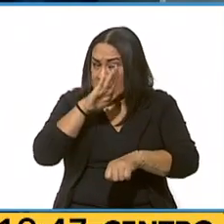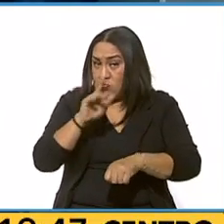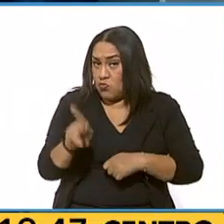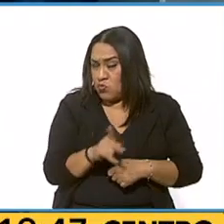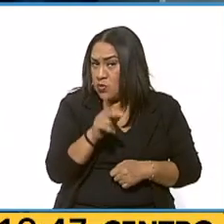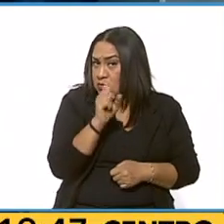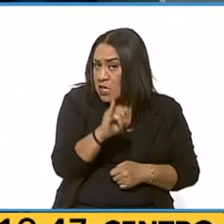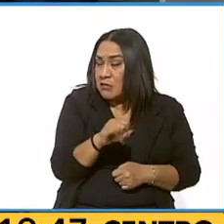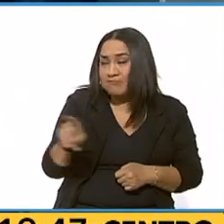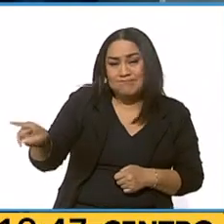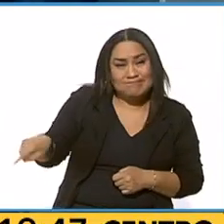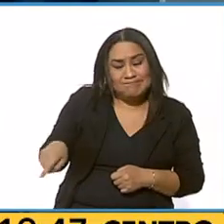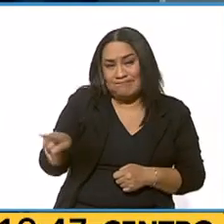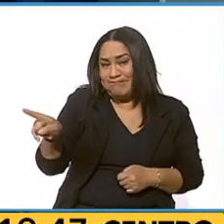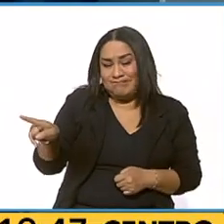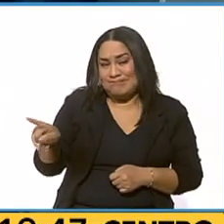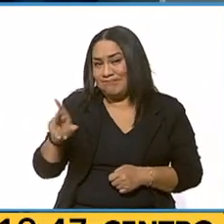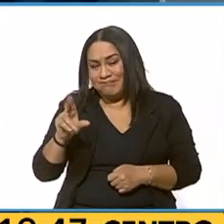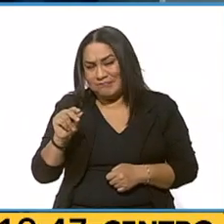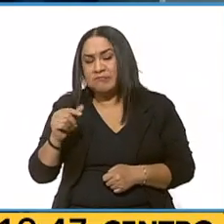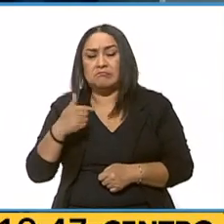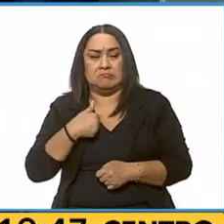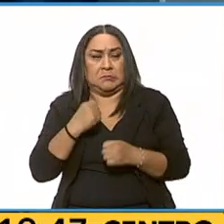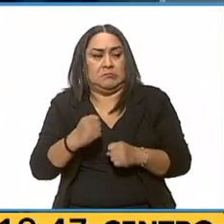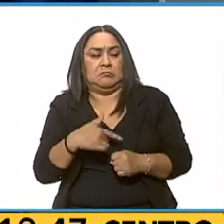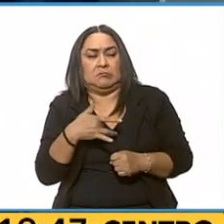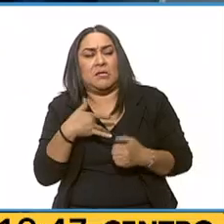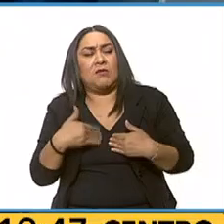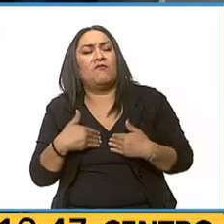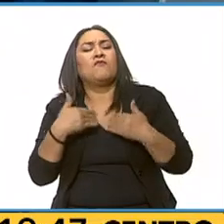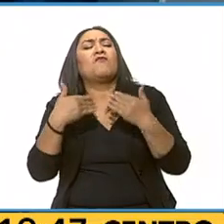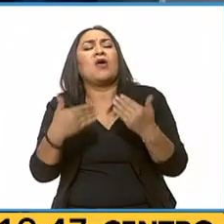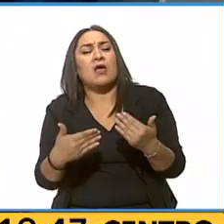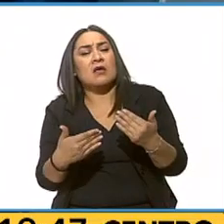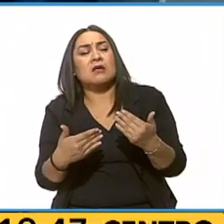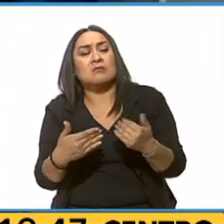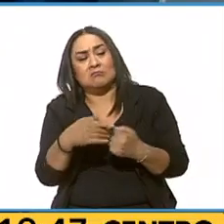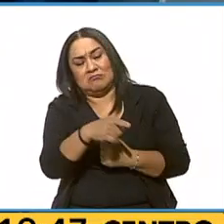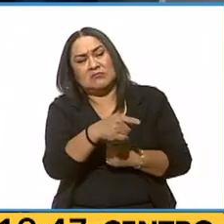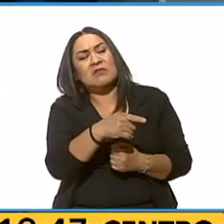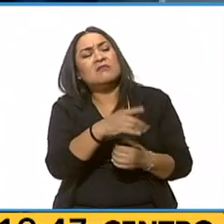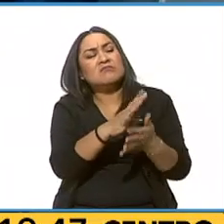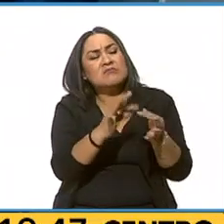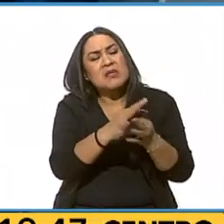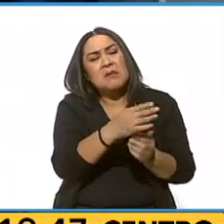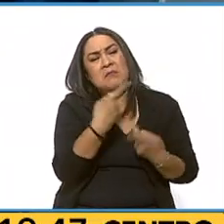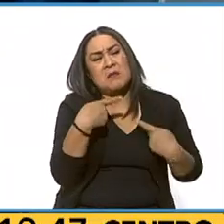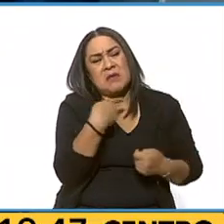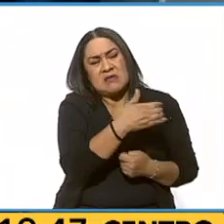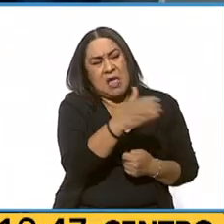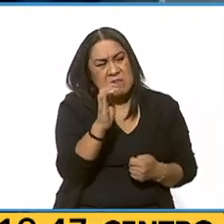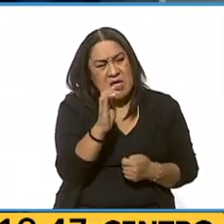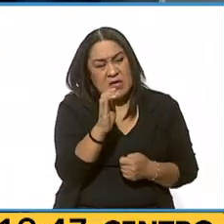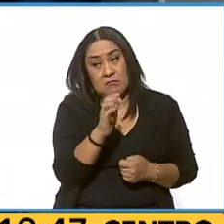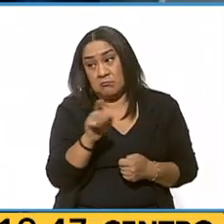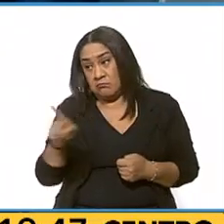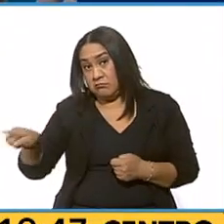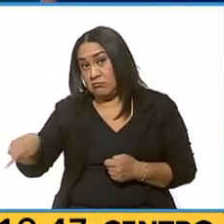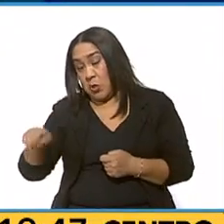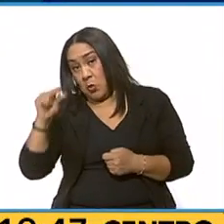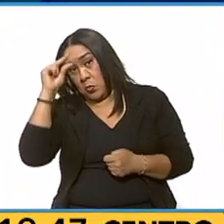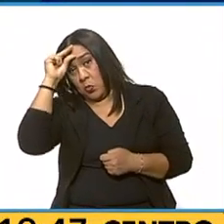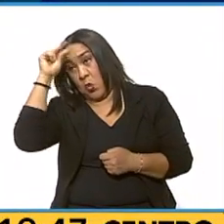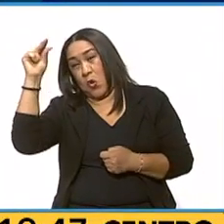pueblo. Yo confío más en lo que diga un campesino, a que lo que diga un intelectual de estos